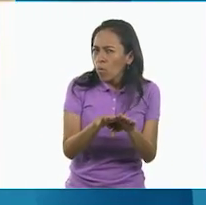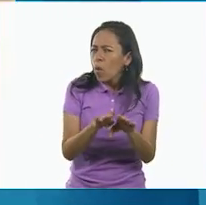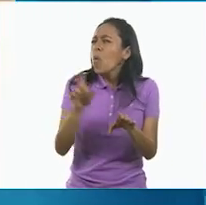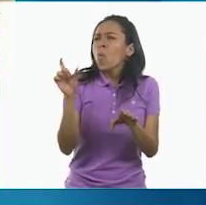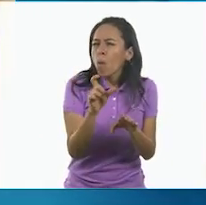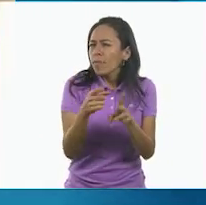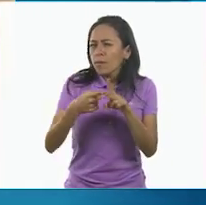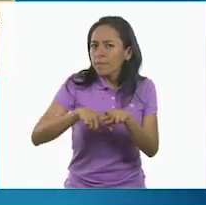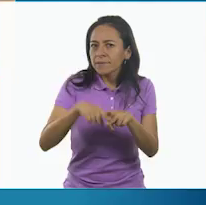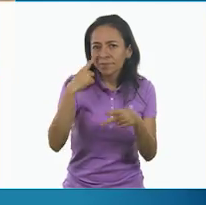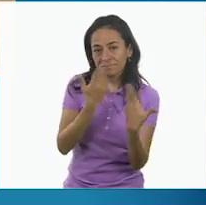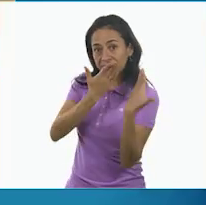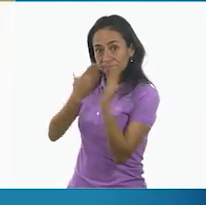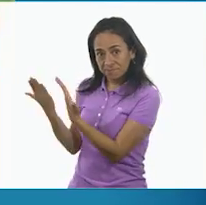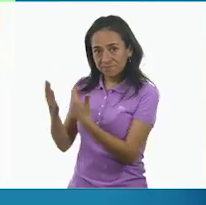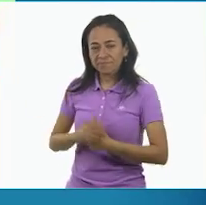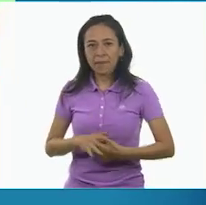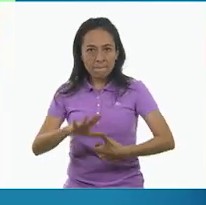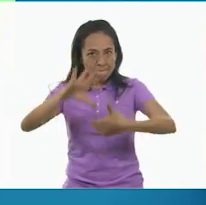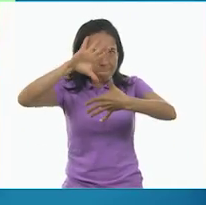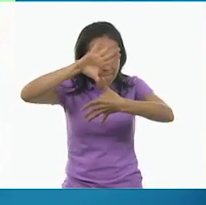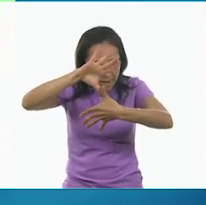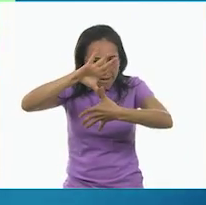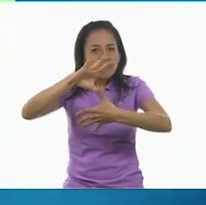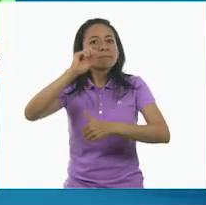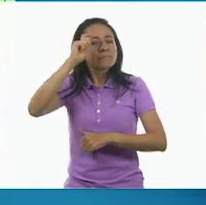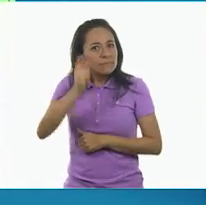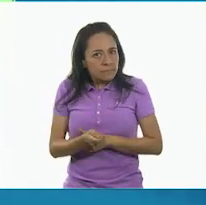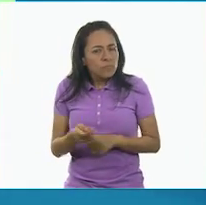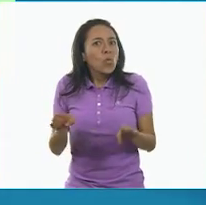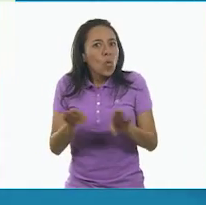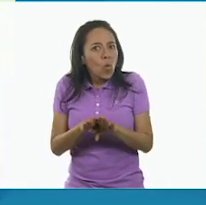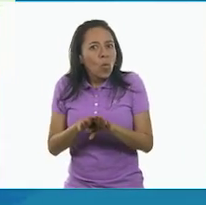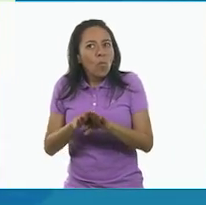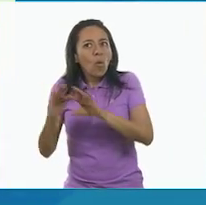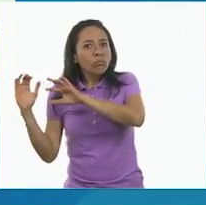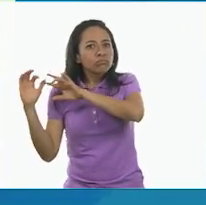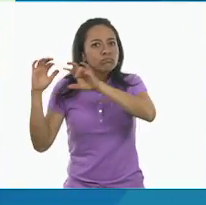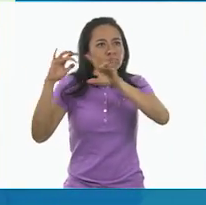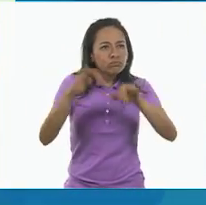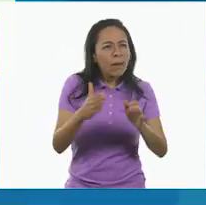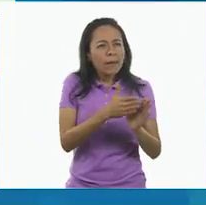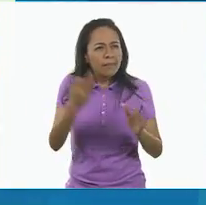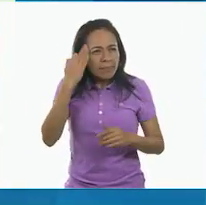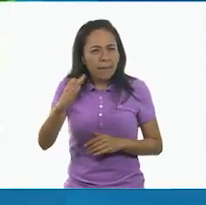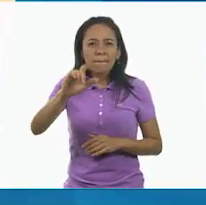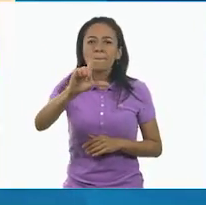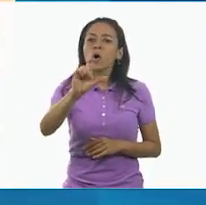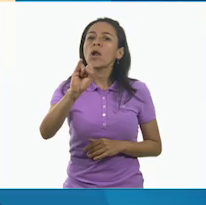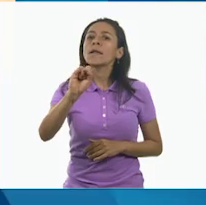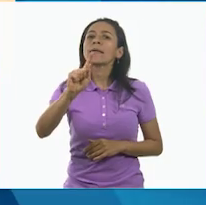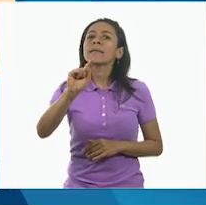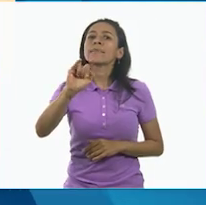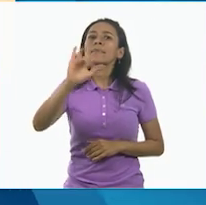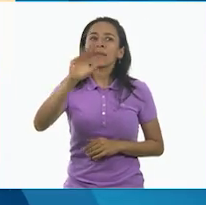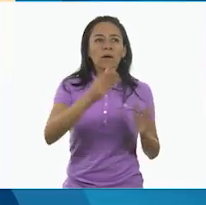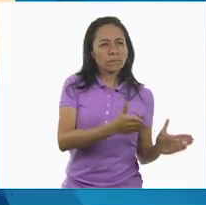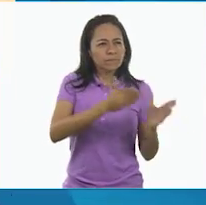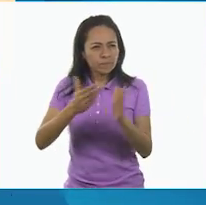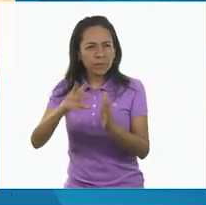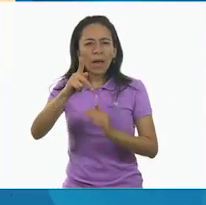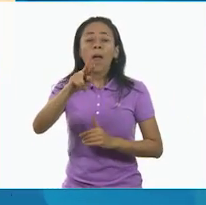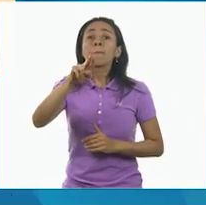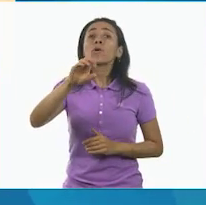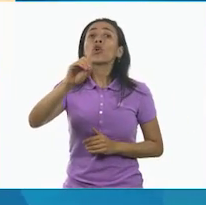La historia del poblamiento de América es un proceso gradual que comenzó en el periodo lítico y abarcó los periodos